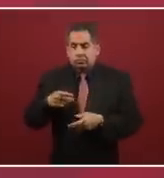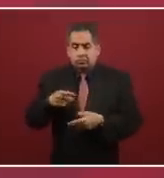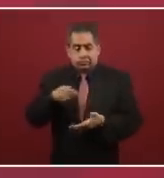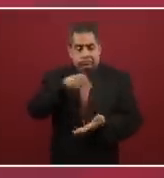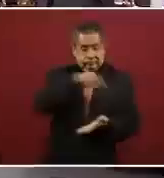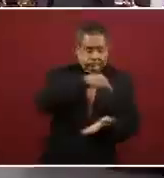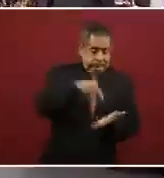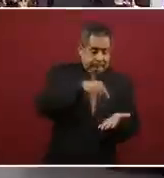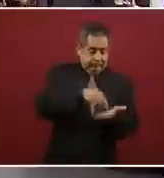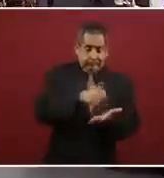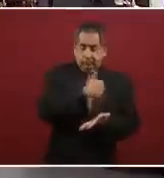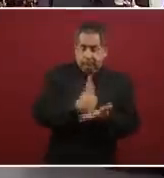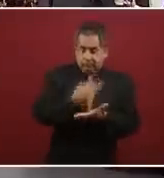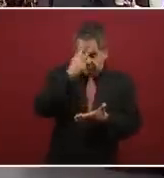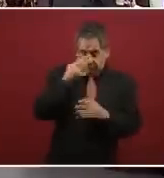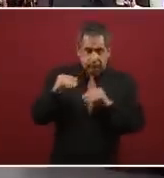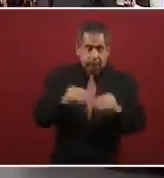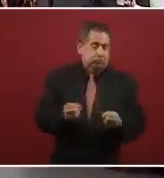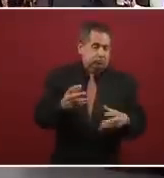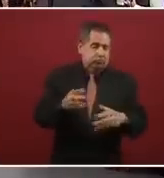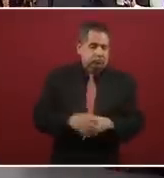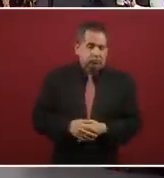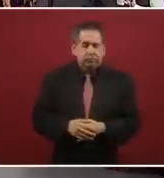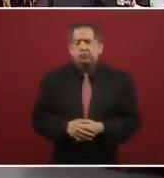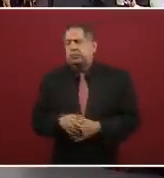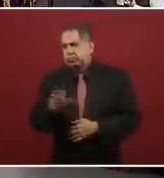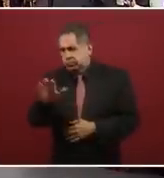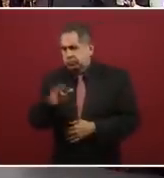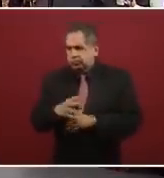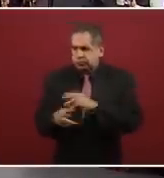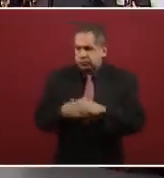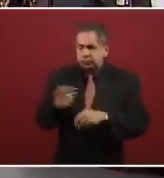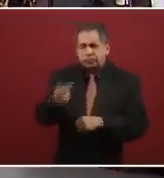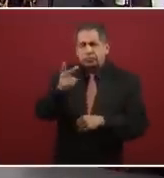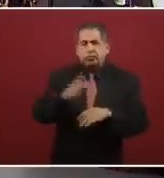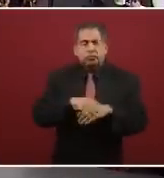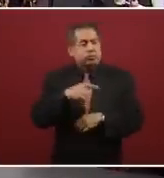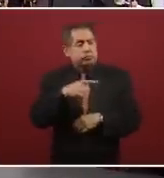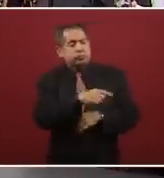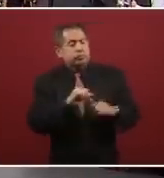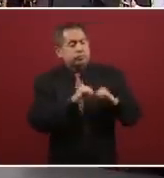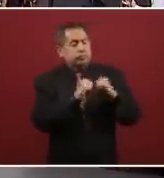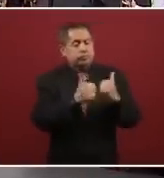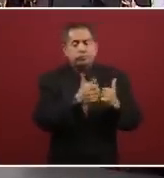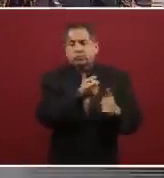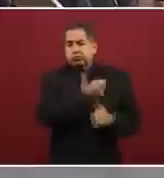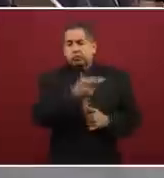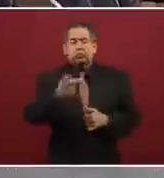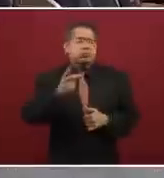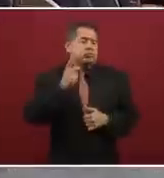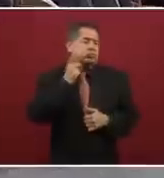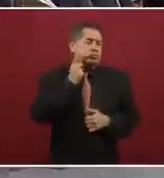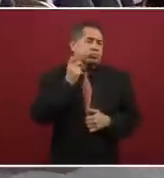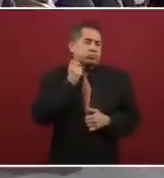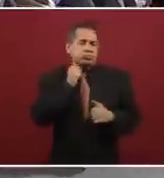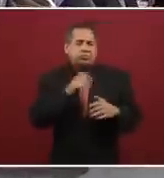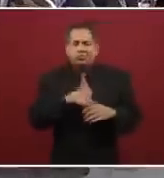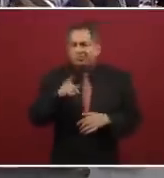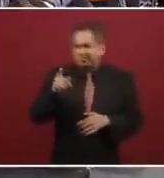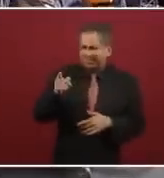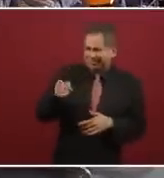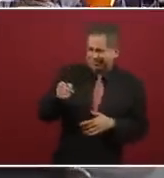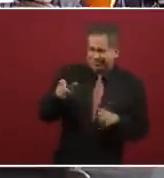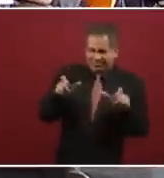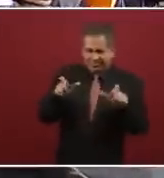México. Sí, presidente, le preguntaba esto porque organismos no gubernamentales e incluso legisladores han cuestionado el que parte de esa